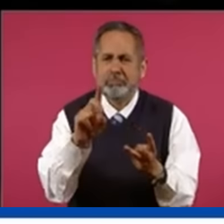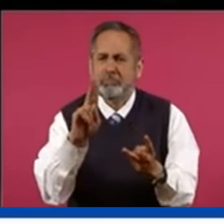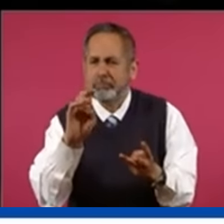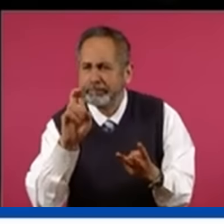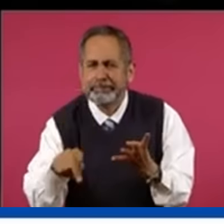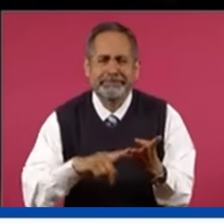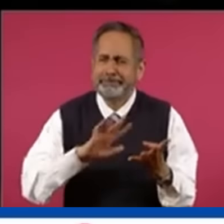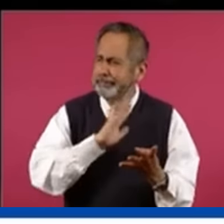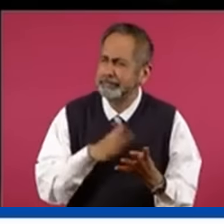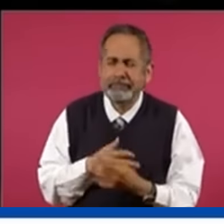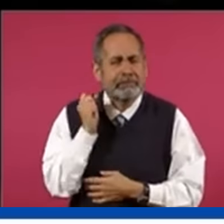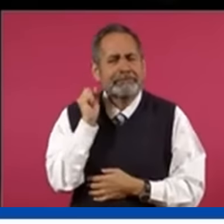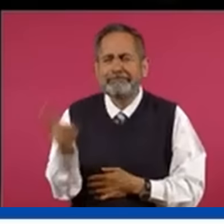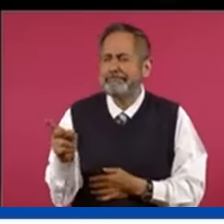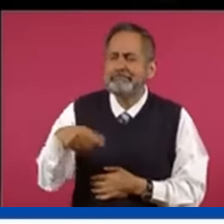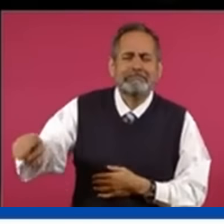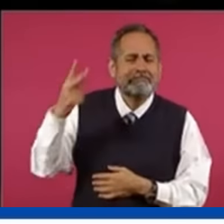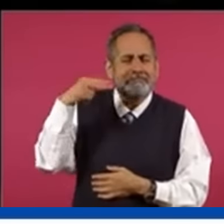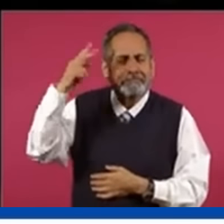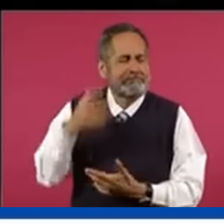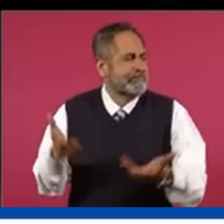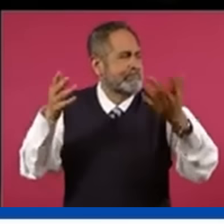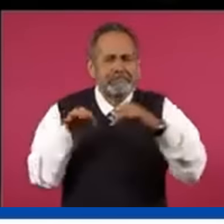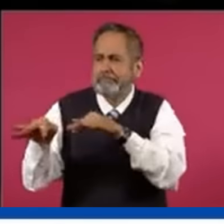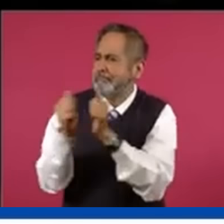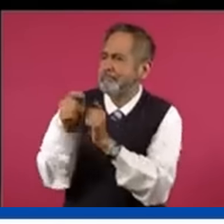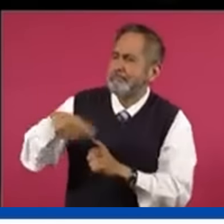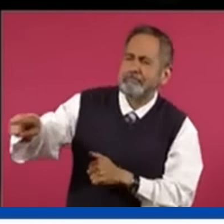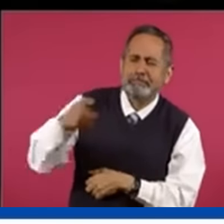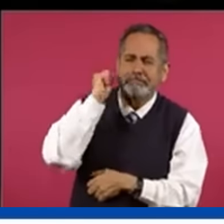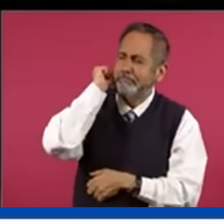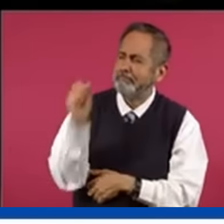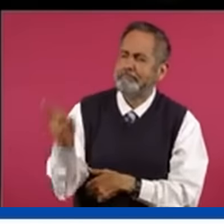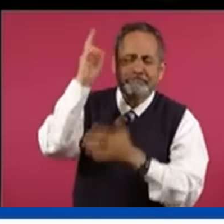España. Híjole. No, hombre, trabajar para ellos sí es divino.